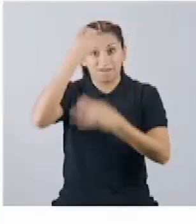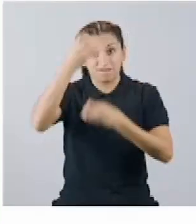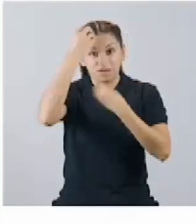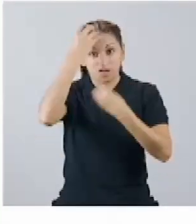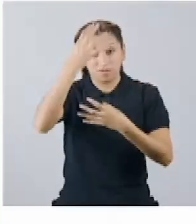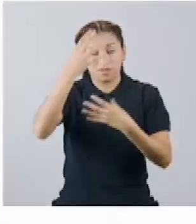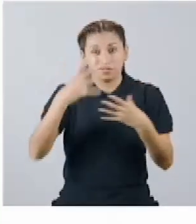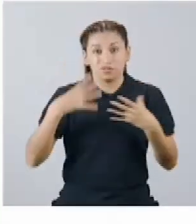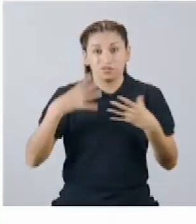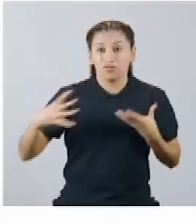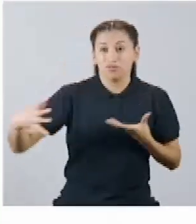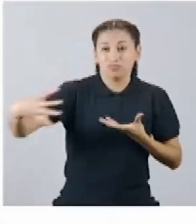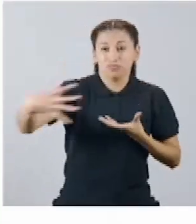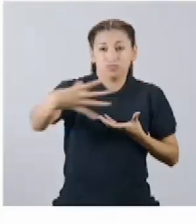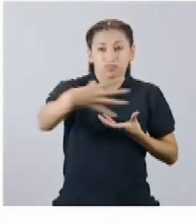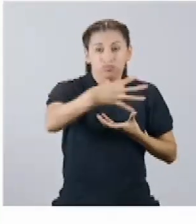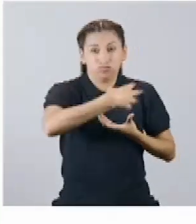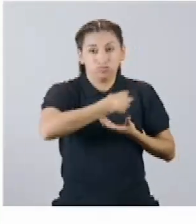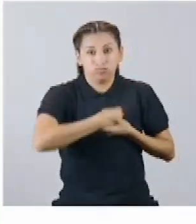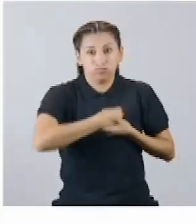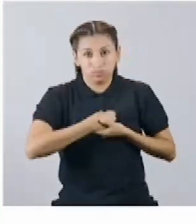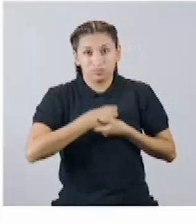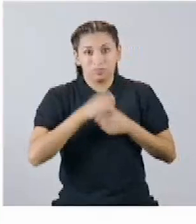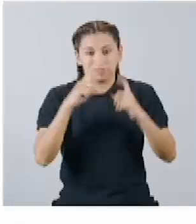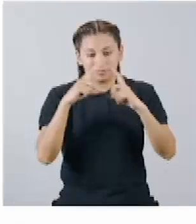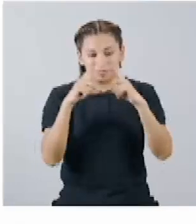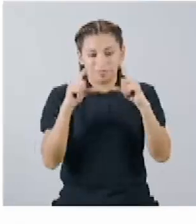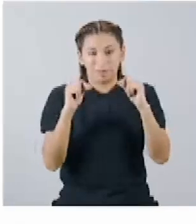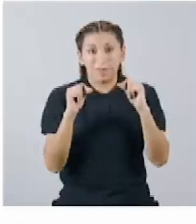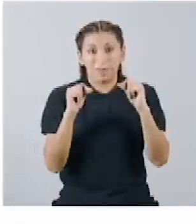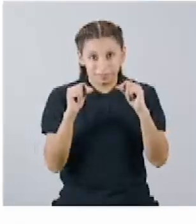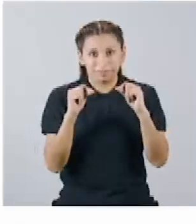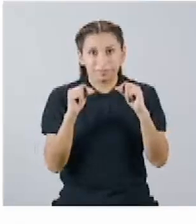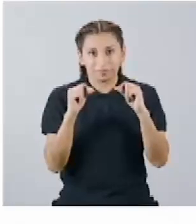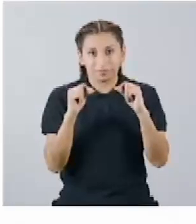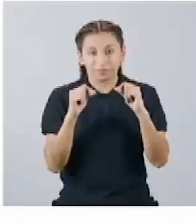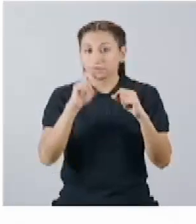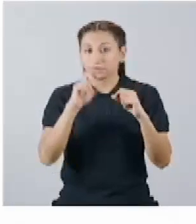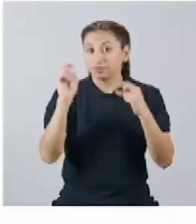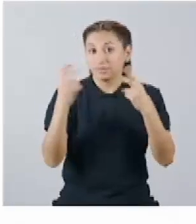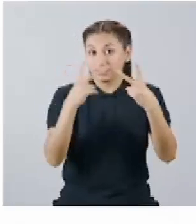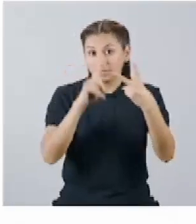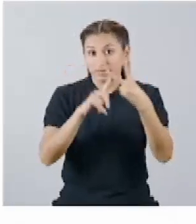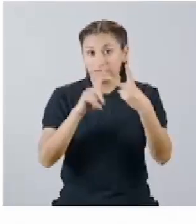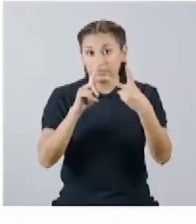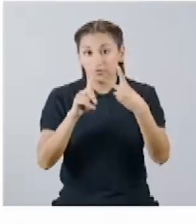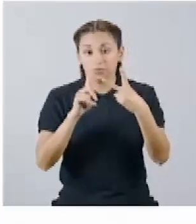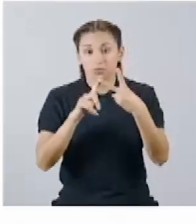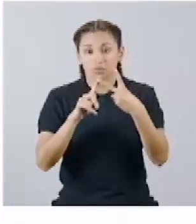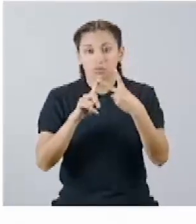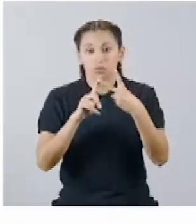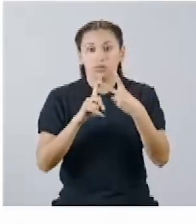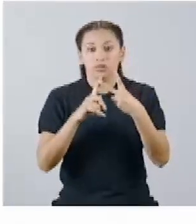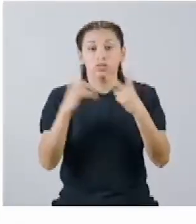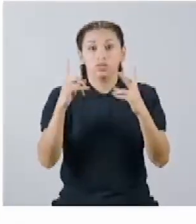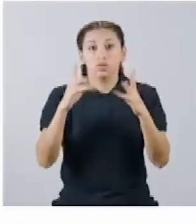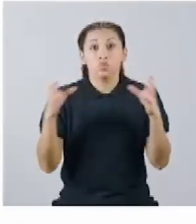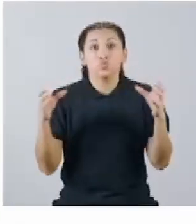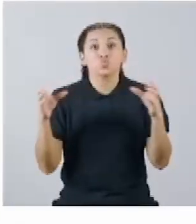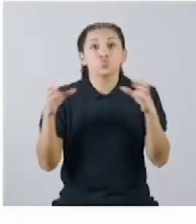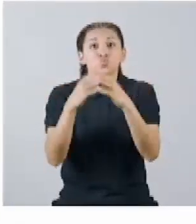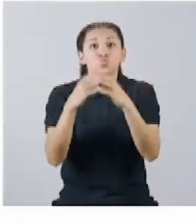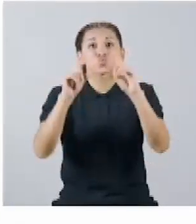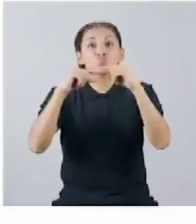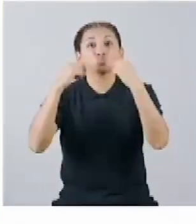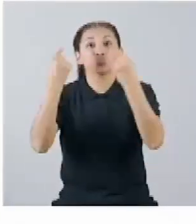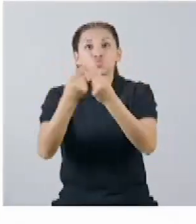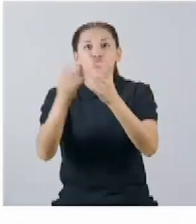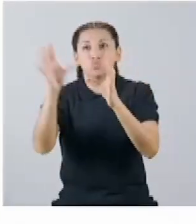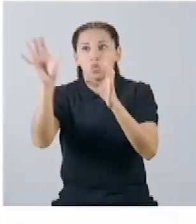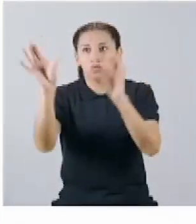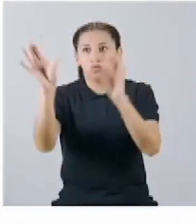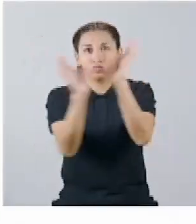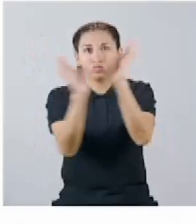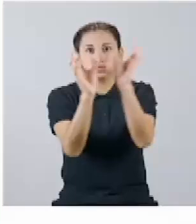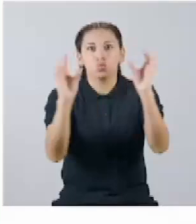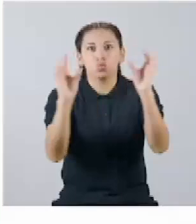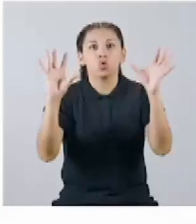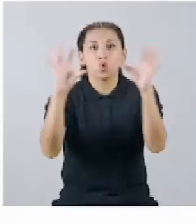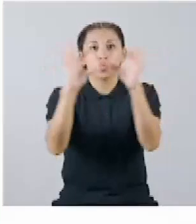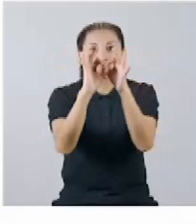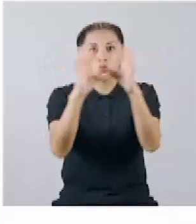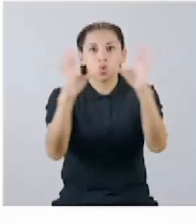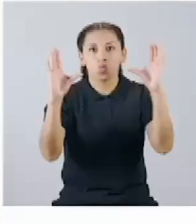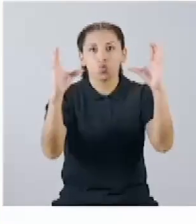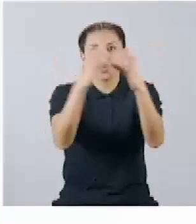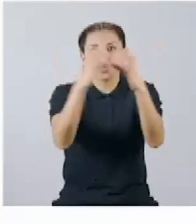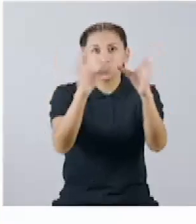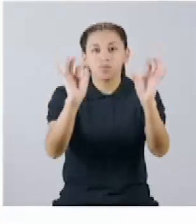hemos recopilado en los post-it. En segundo lugar, en la agrupación de estos post-it de acuerdo